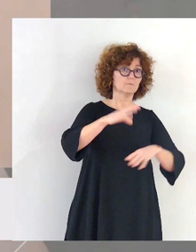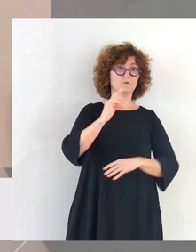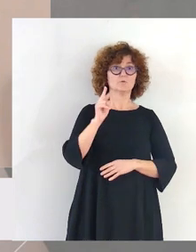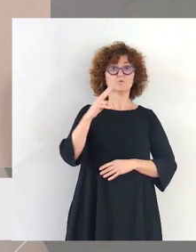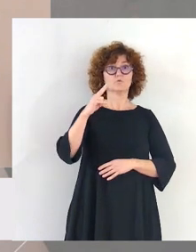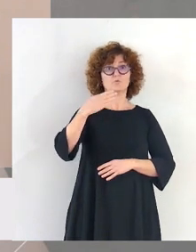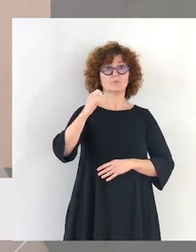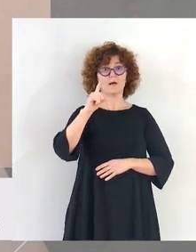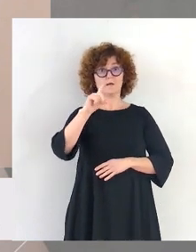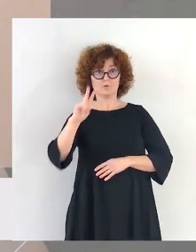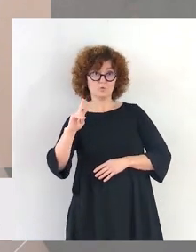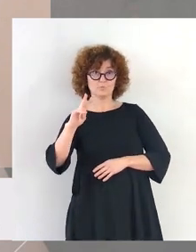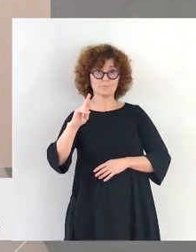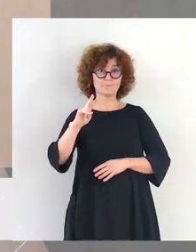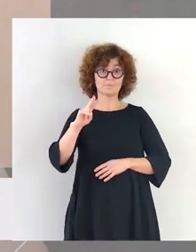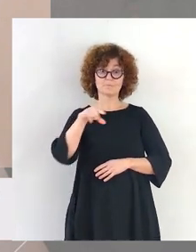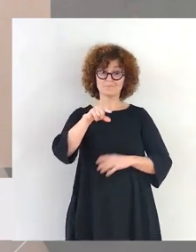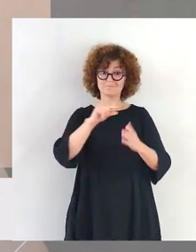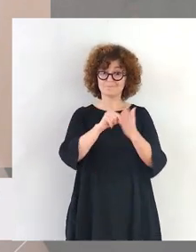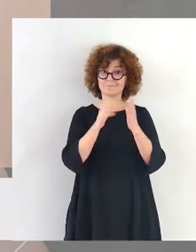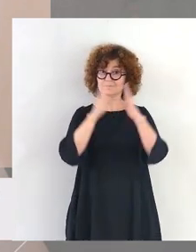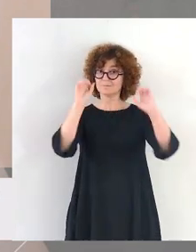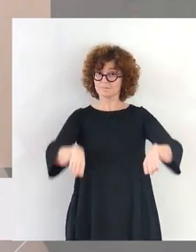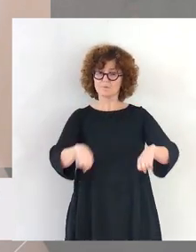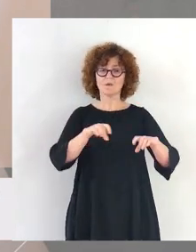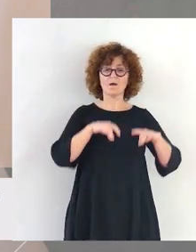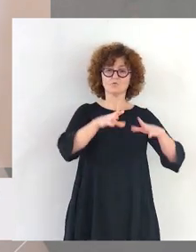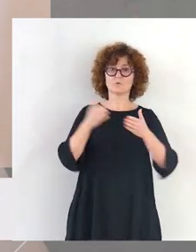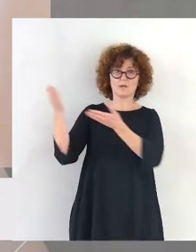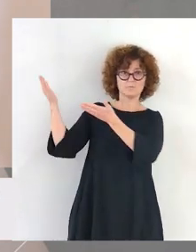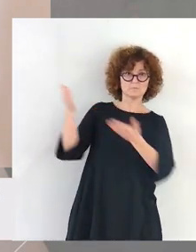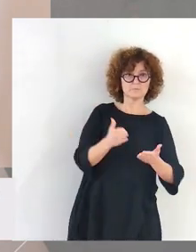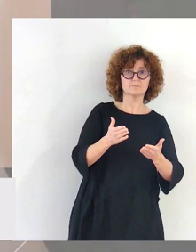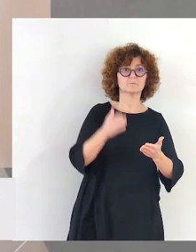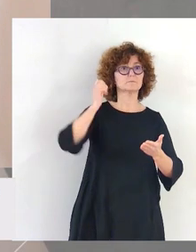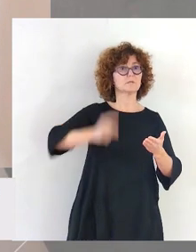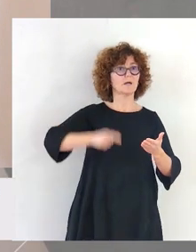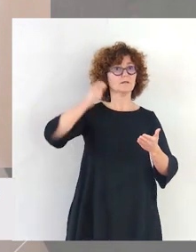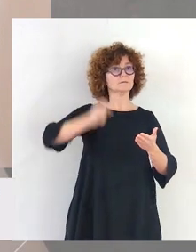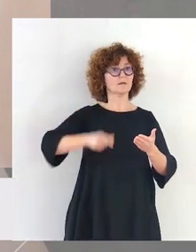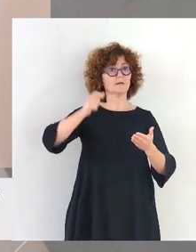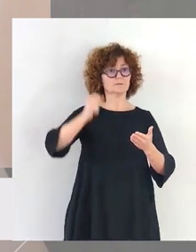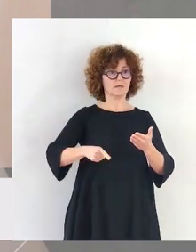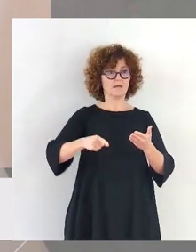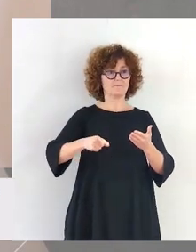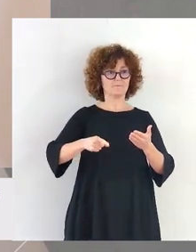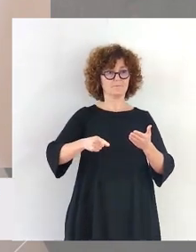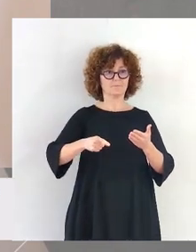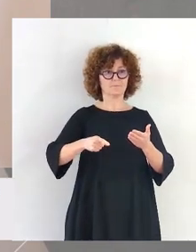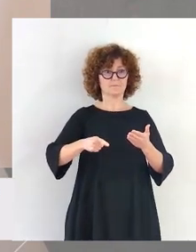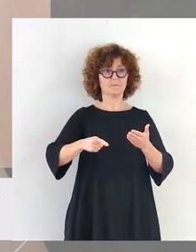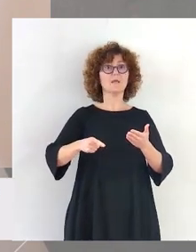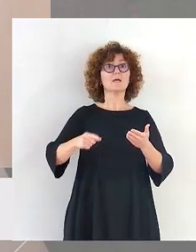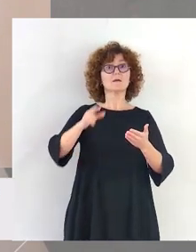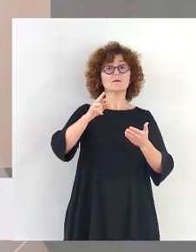tubalu en virtud del cual Australia Se ofrece a recibir de manera regular a refugiados climáticos provenientes de